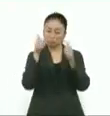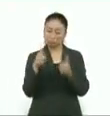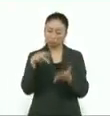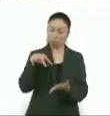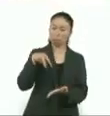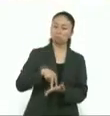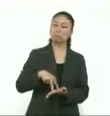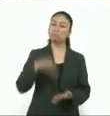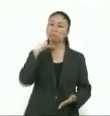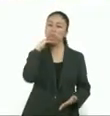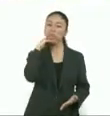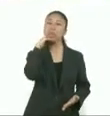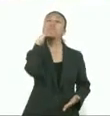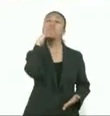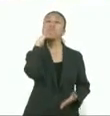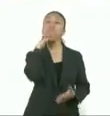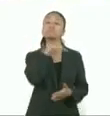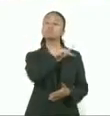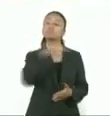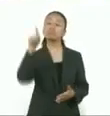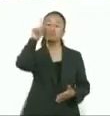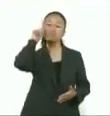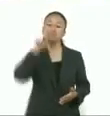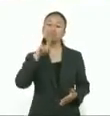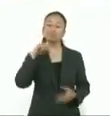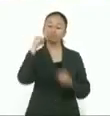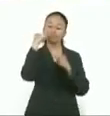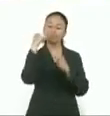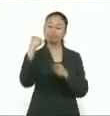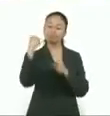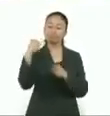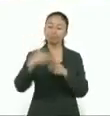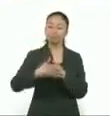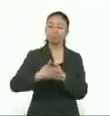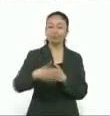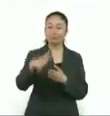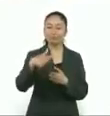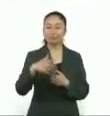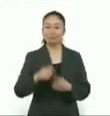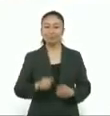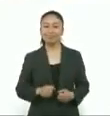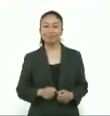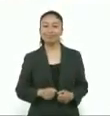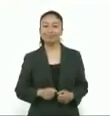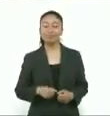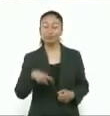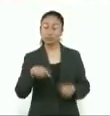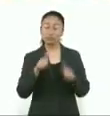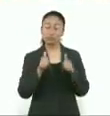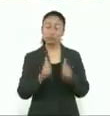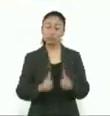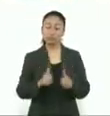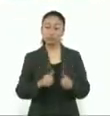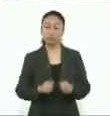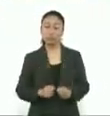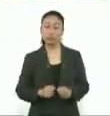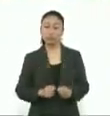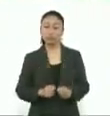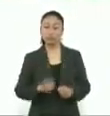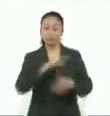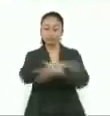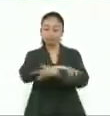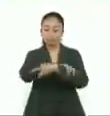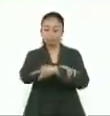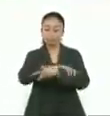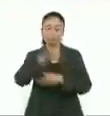pie, con la frente en alto y a seguir luchando. Estamos aquí con sororidad,